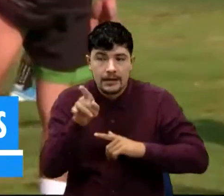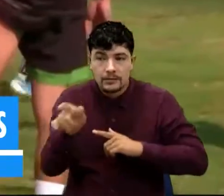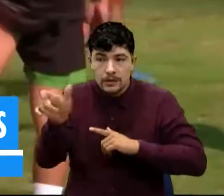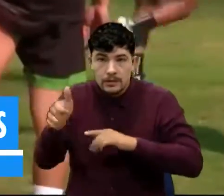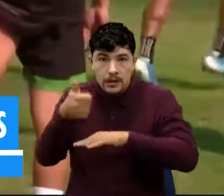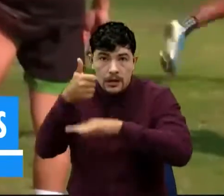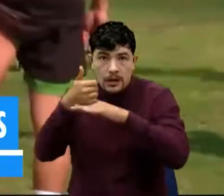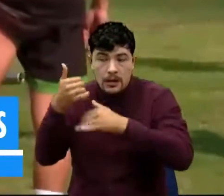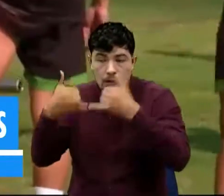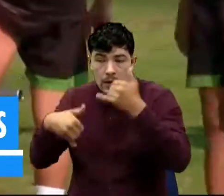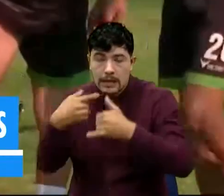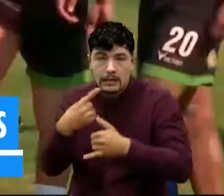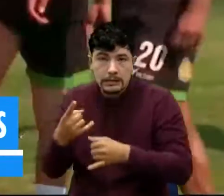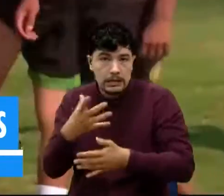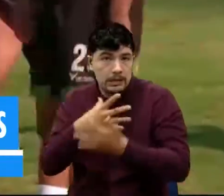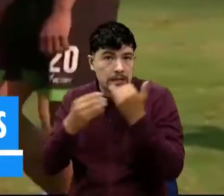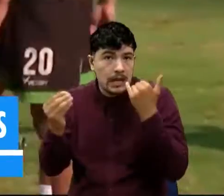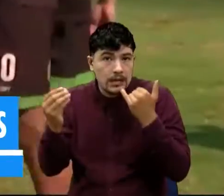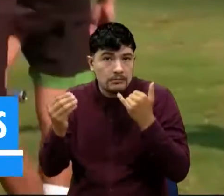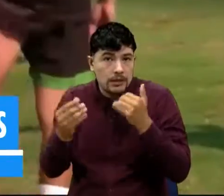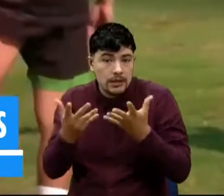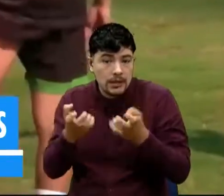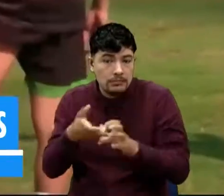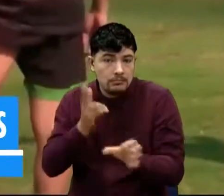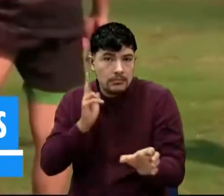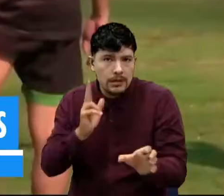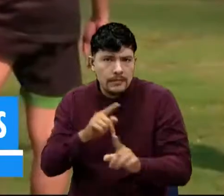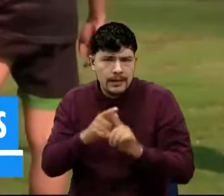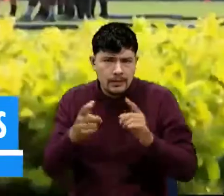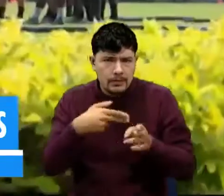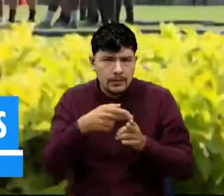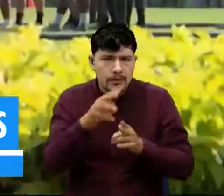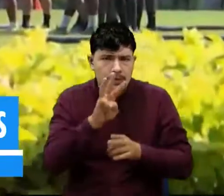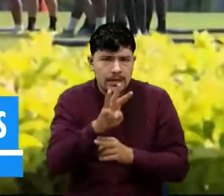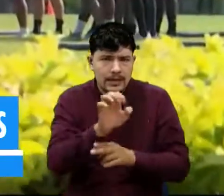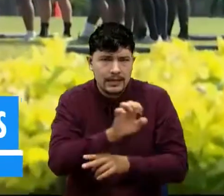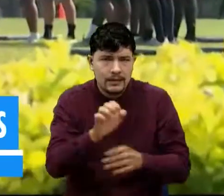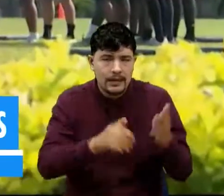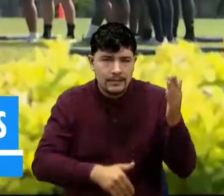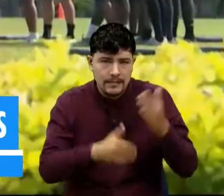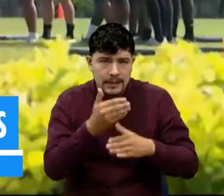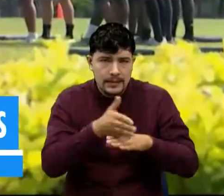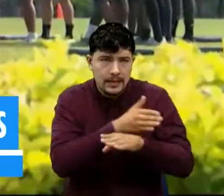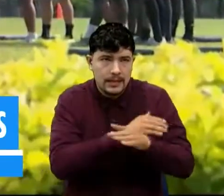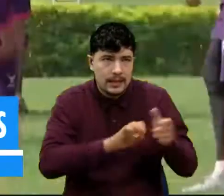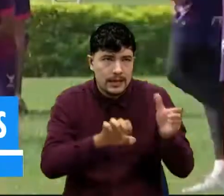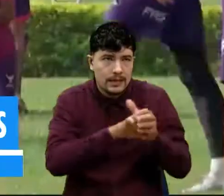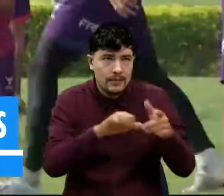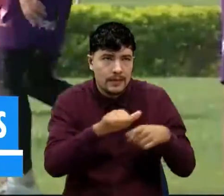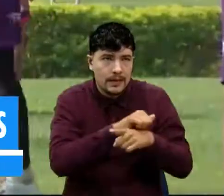manifestó que se iba del plantel. El 3 de enero arrancará la pretemporada con un equipo prácticamente renovado.